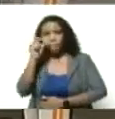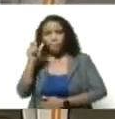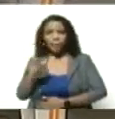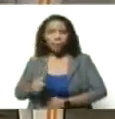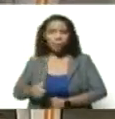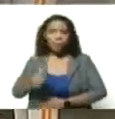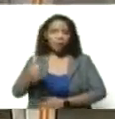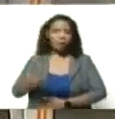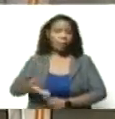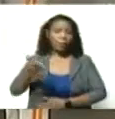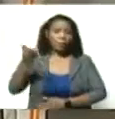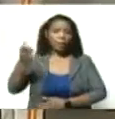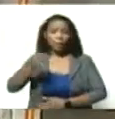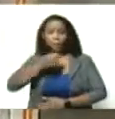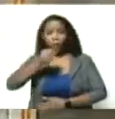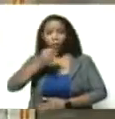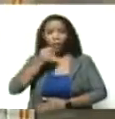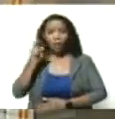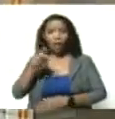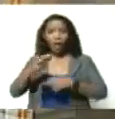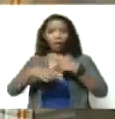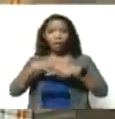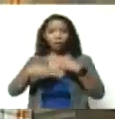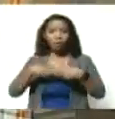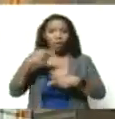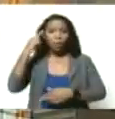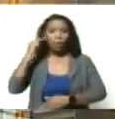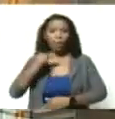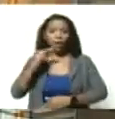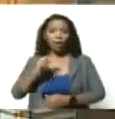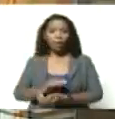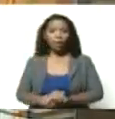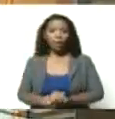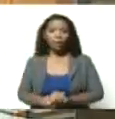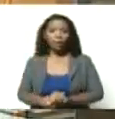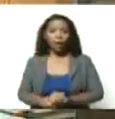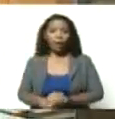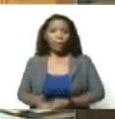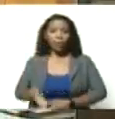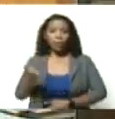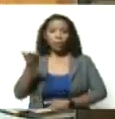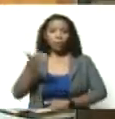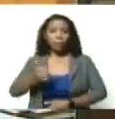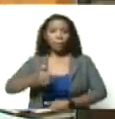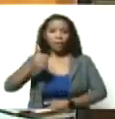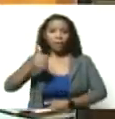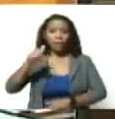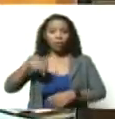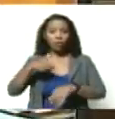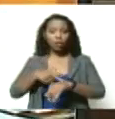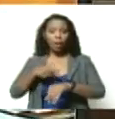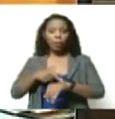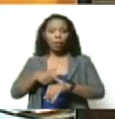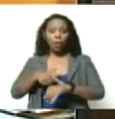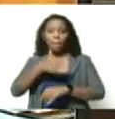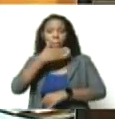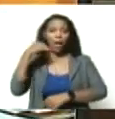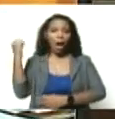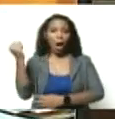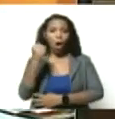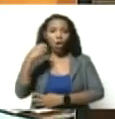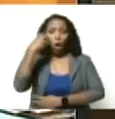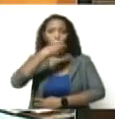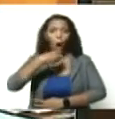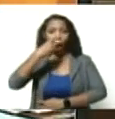más importante de la revolución bolivariana, el cronista más importante de estos tiempos y al mejor